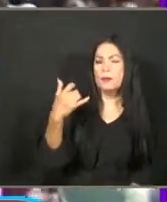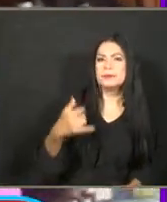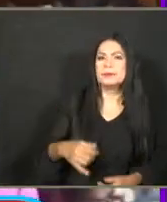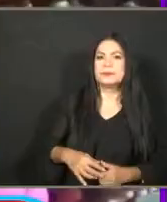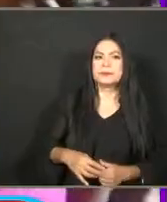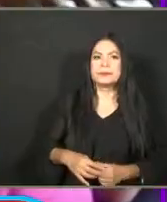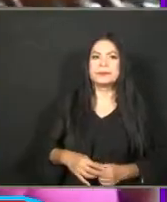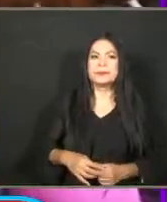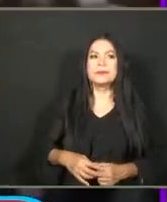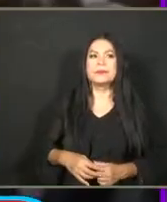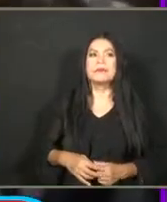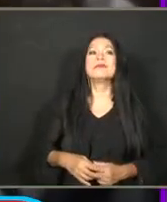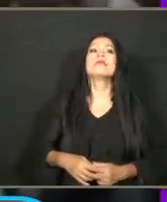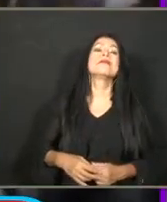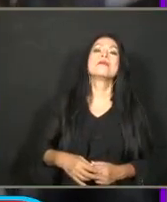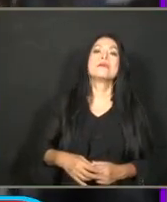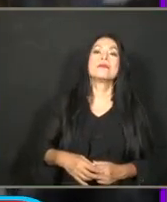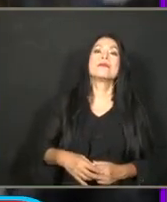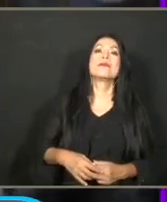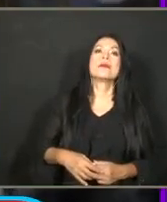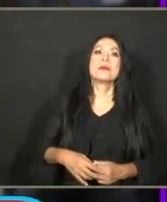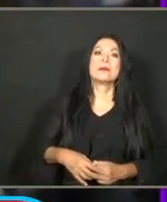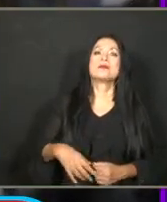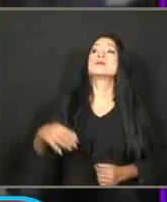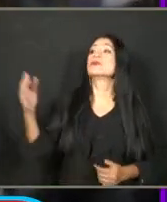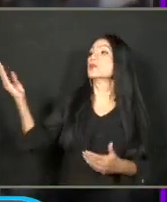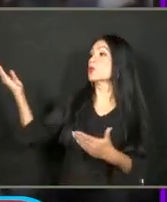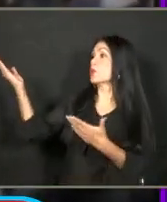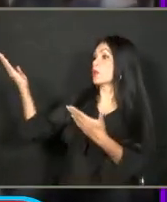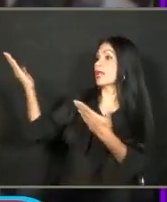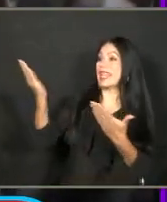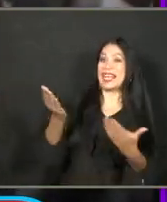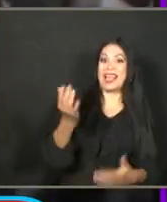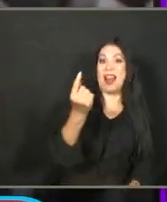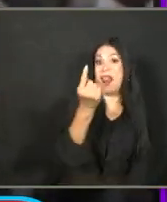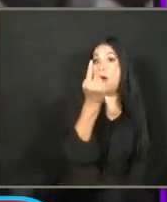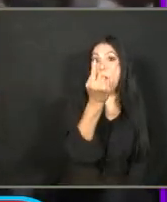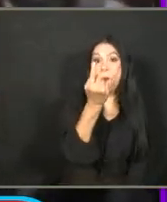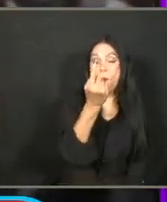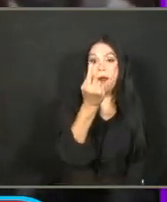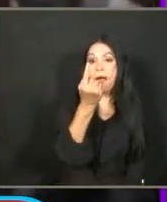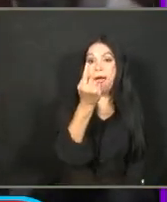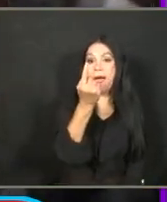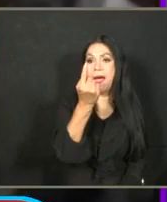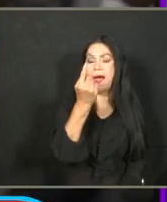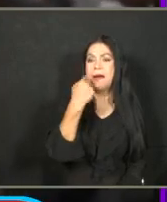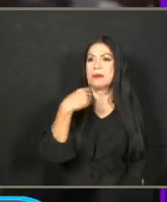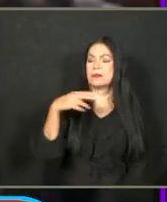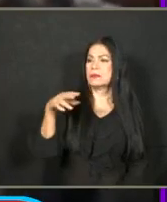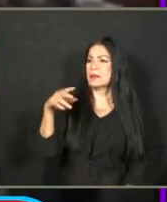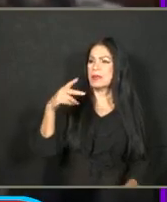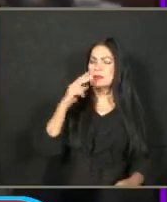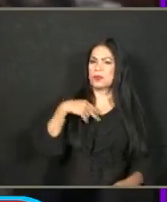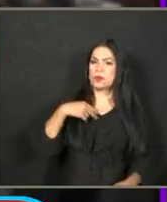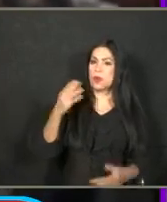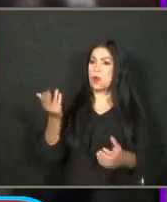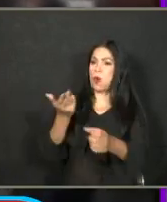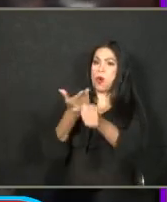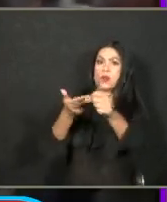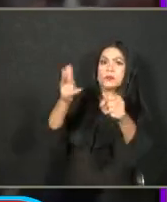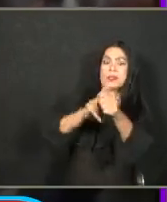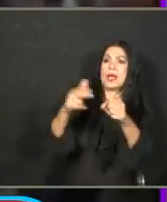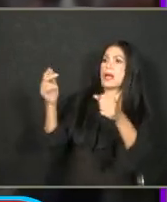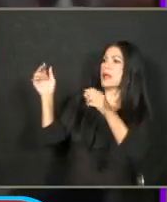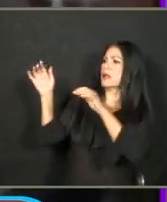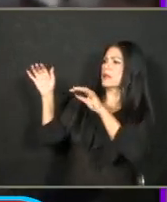hermano falleció a las 12 48 y jose en ese entonces la gente ya me miró a mí pero ya no me ya no me